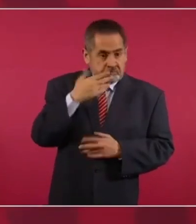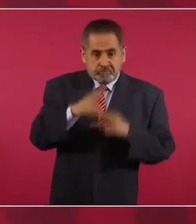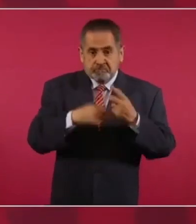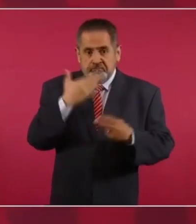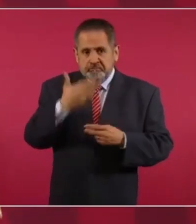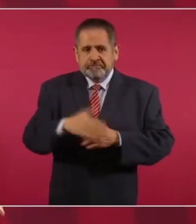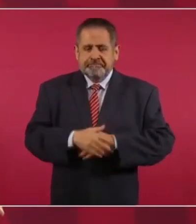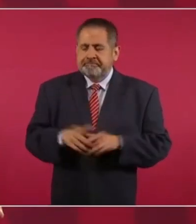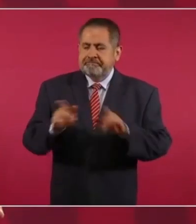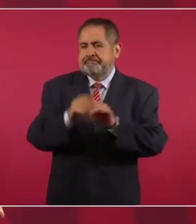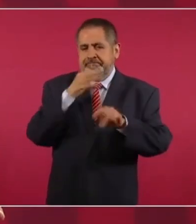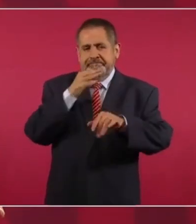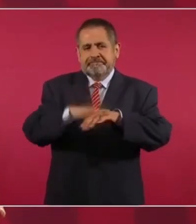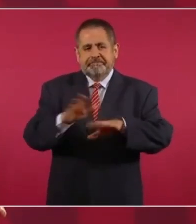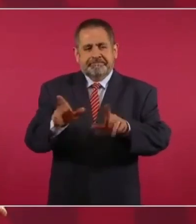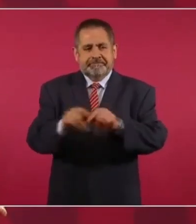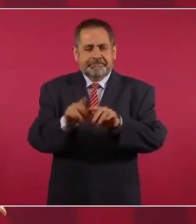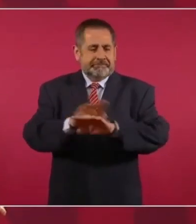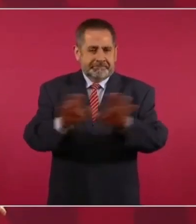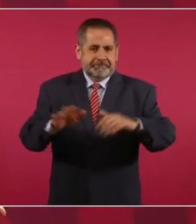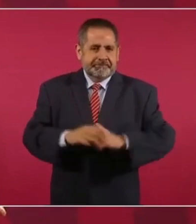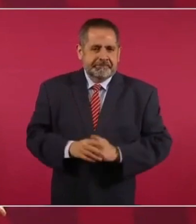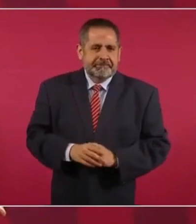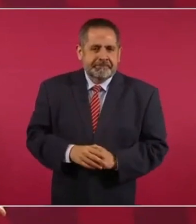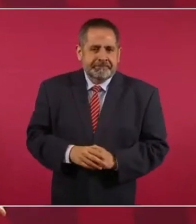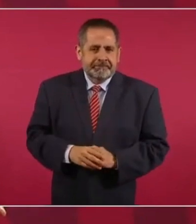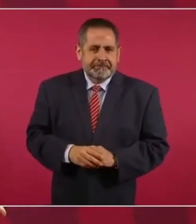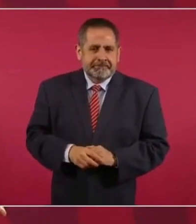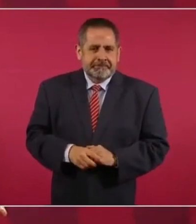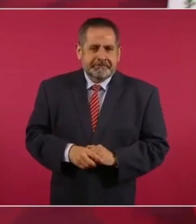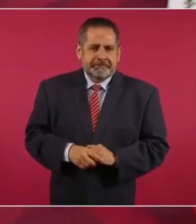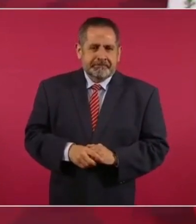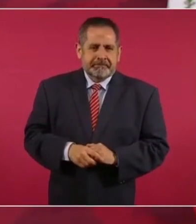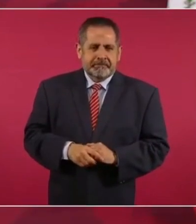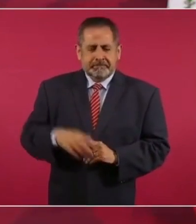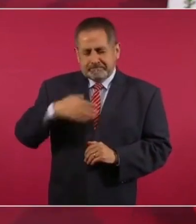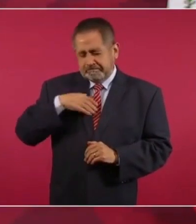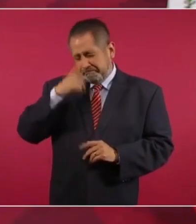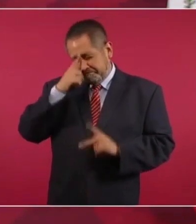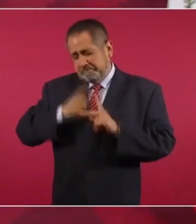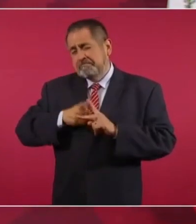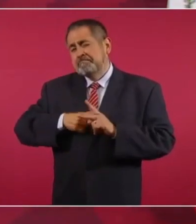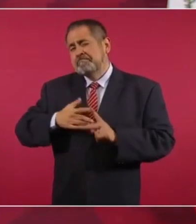y ya, de una vez, mi pronóstico.